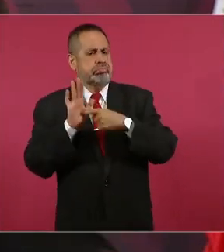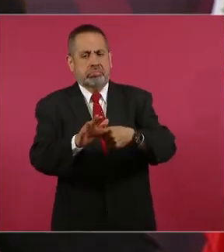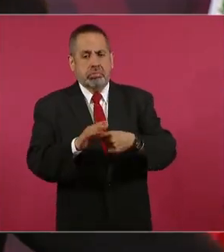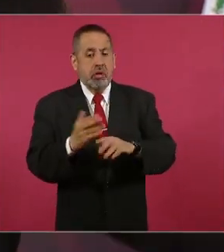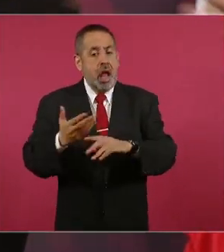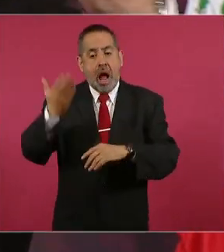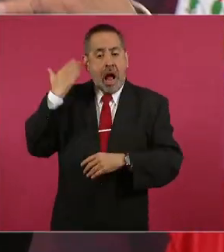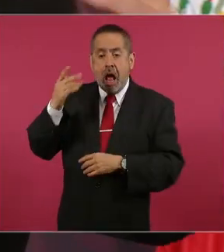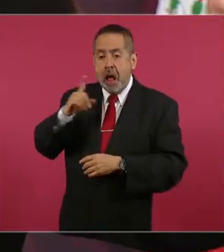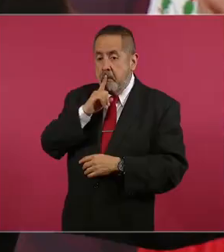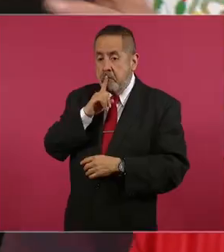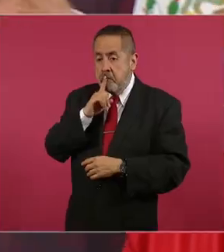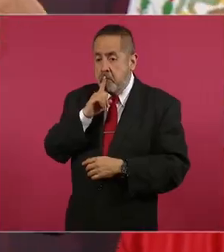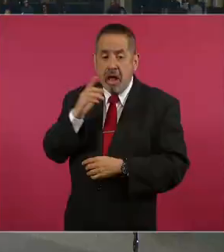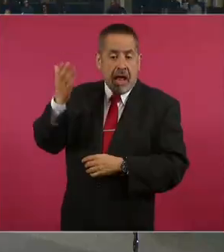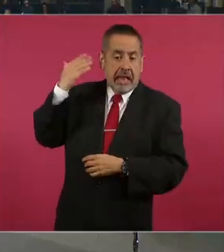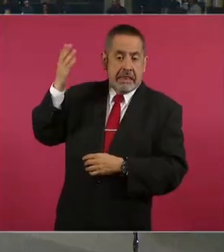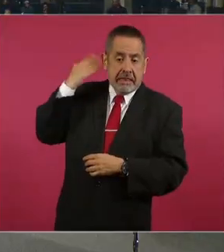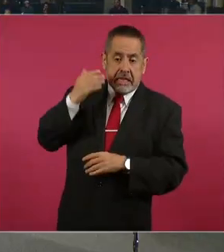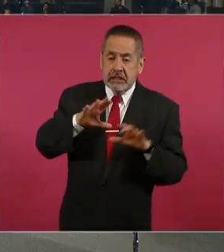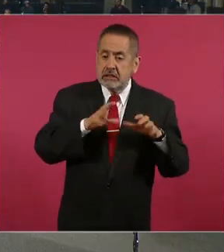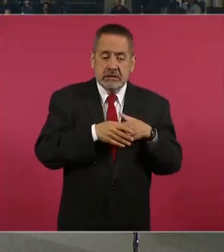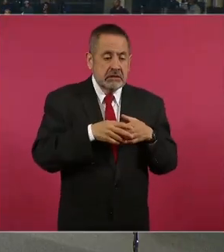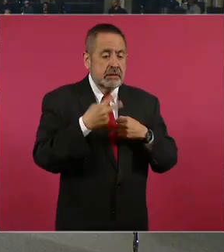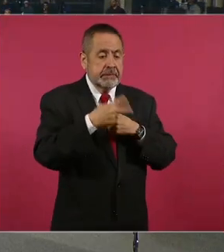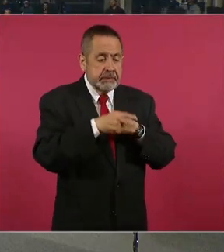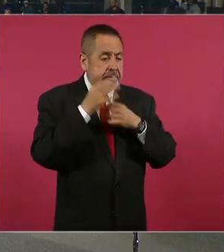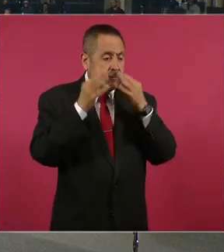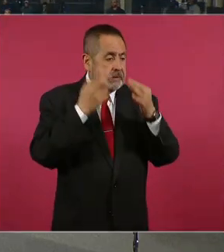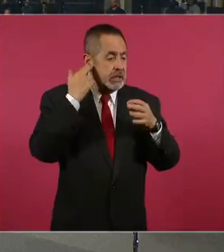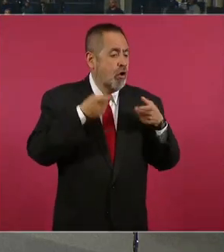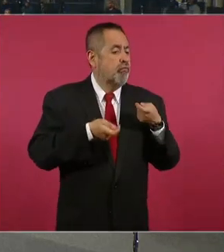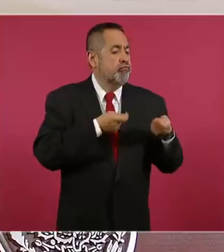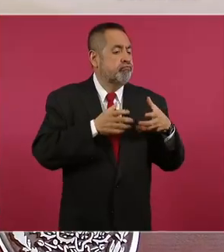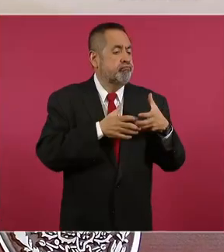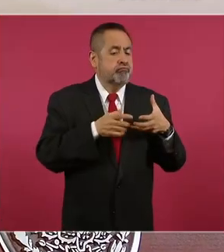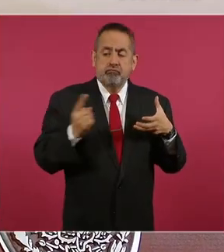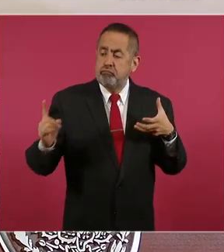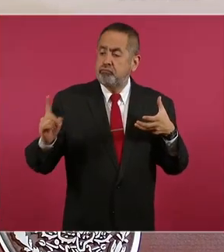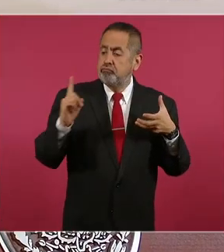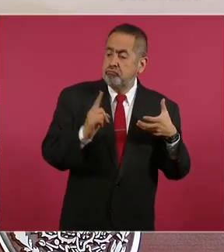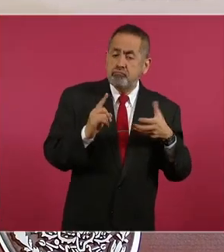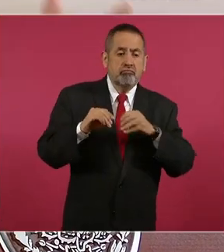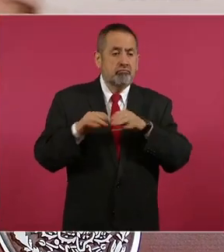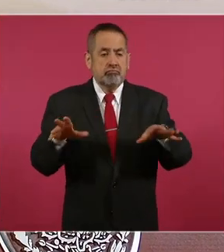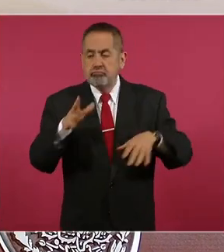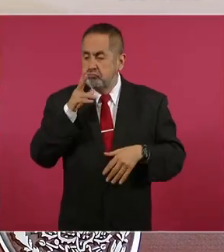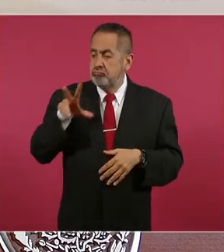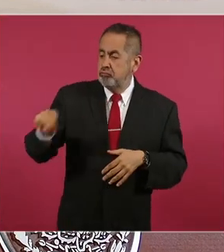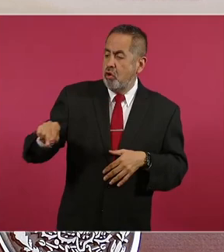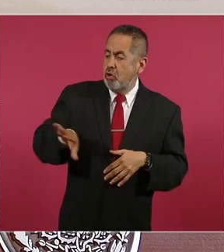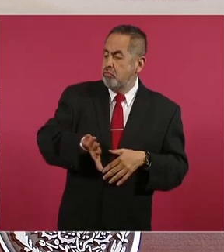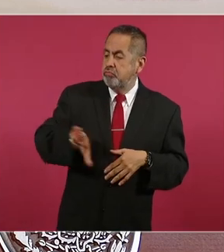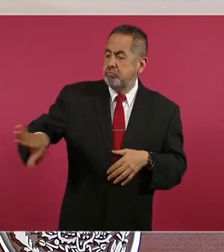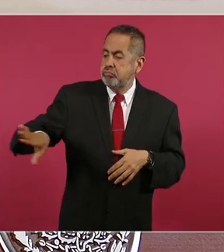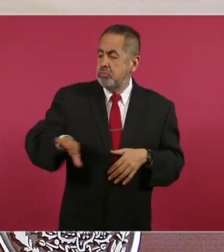antes era un control casi total, absoluto de los medios.